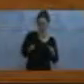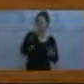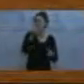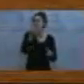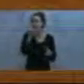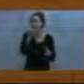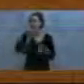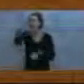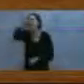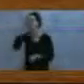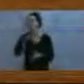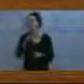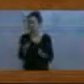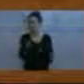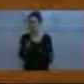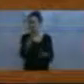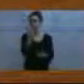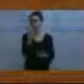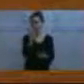en Gijón,